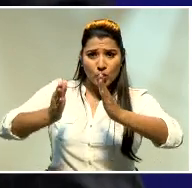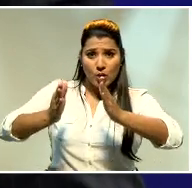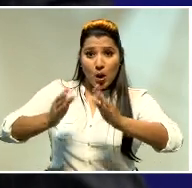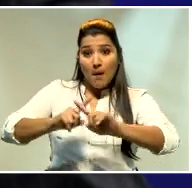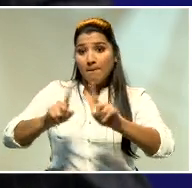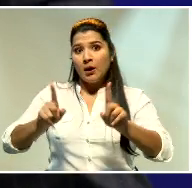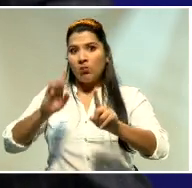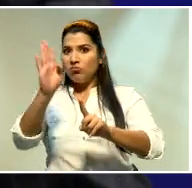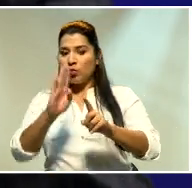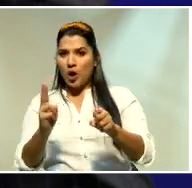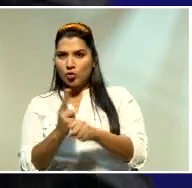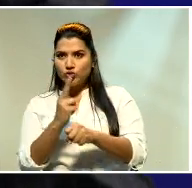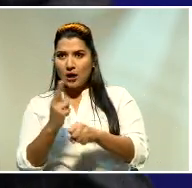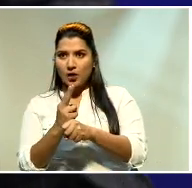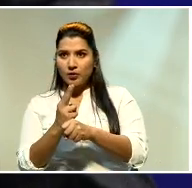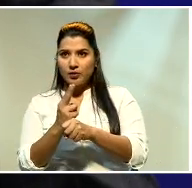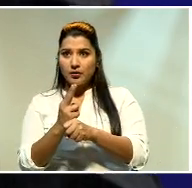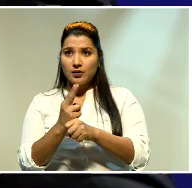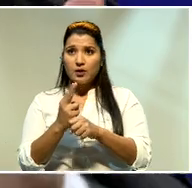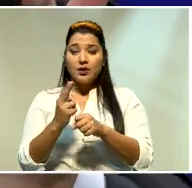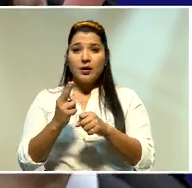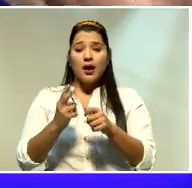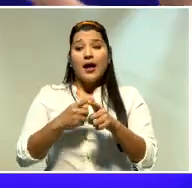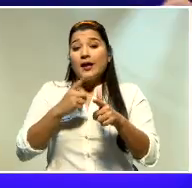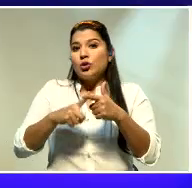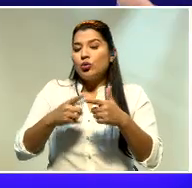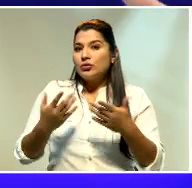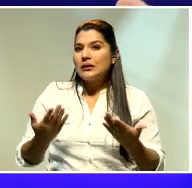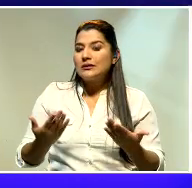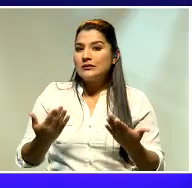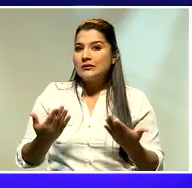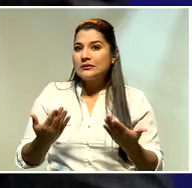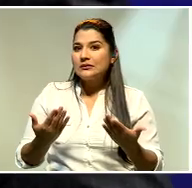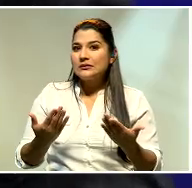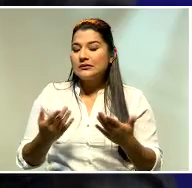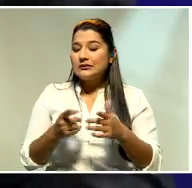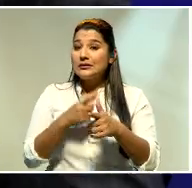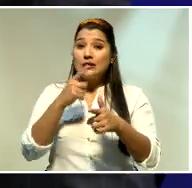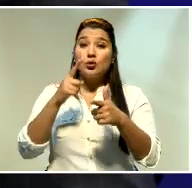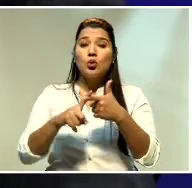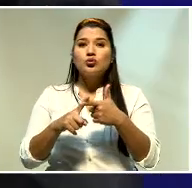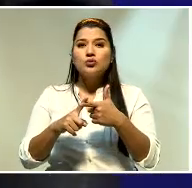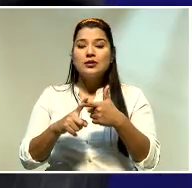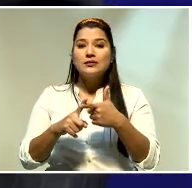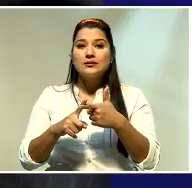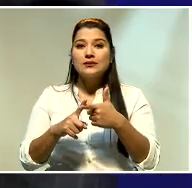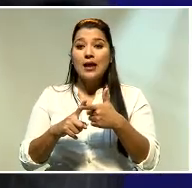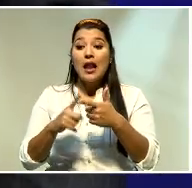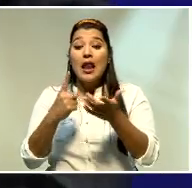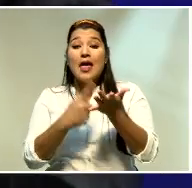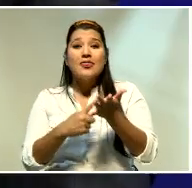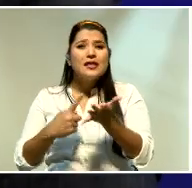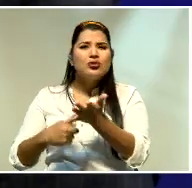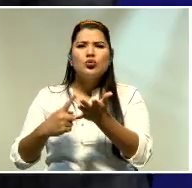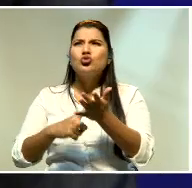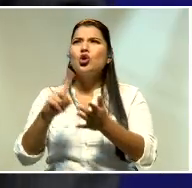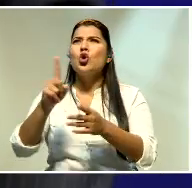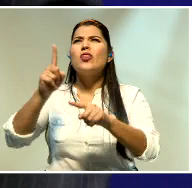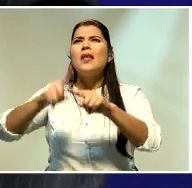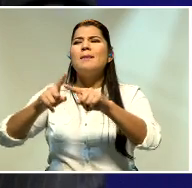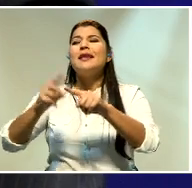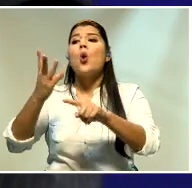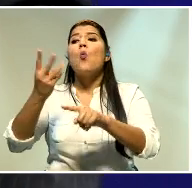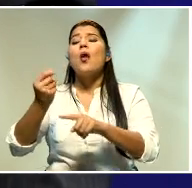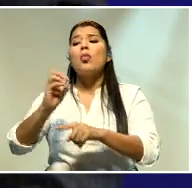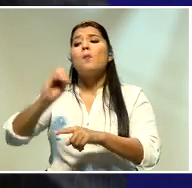ejecutó. La Dirección de Infraestructura Educativa. Entonces, que la discusión no es el porcentaje.